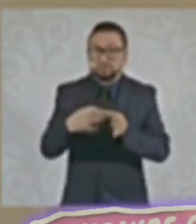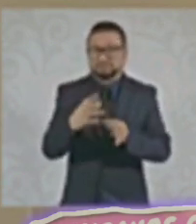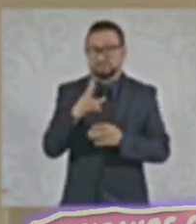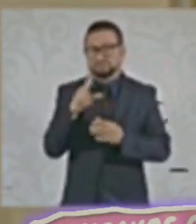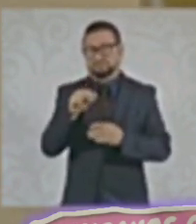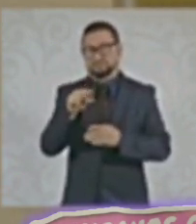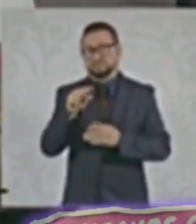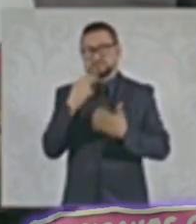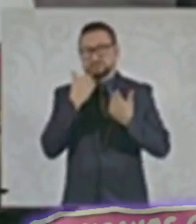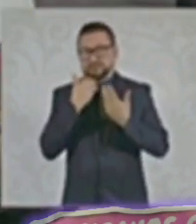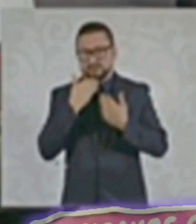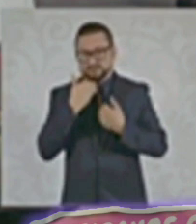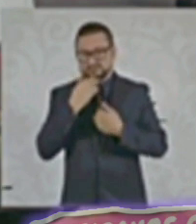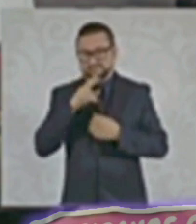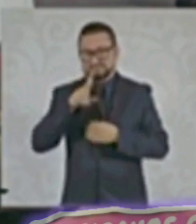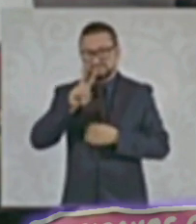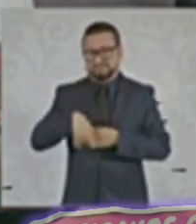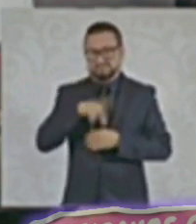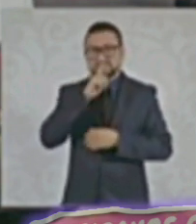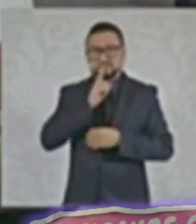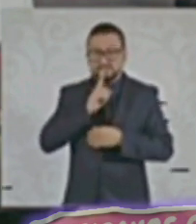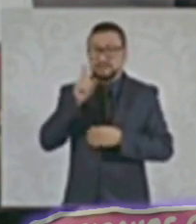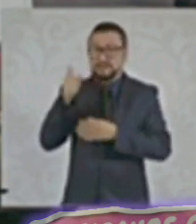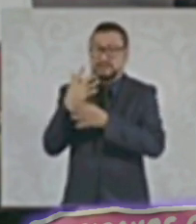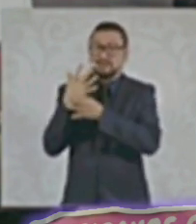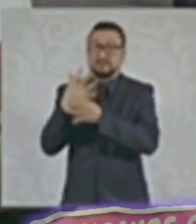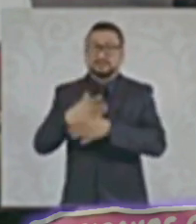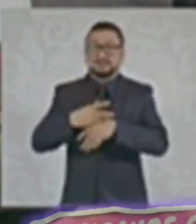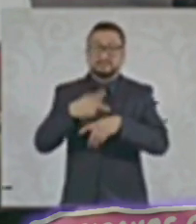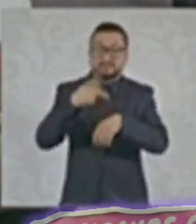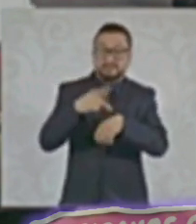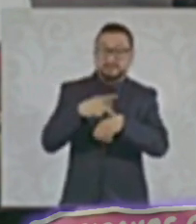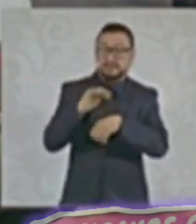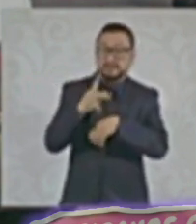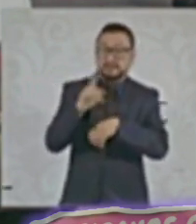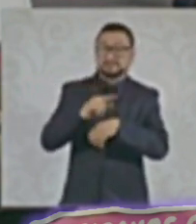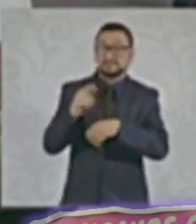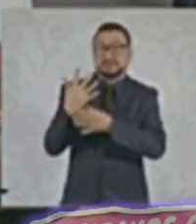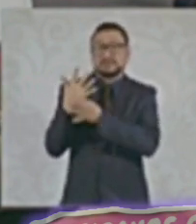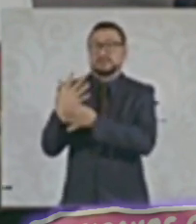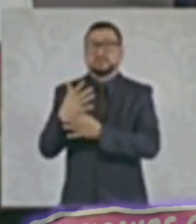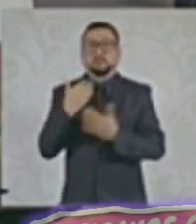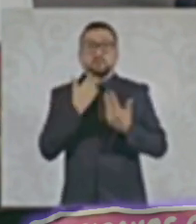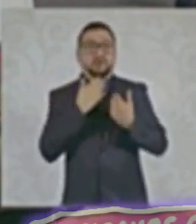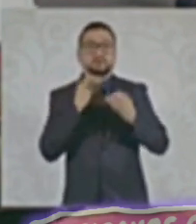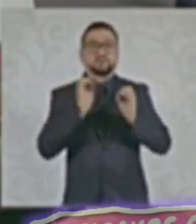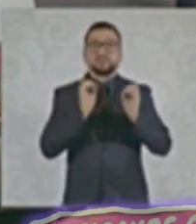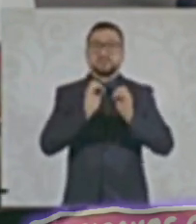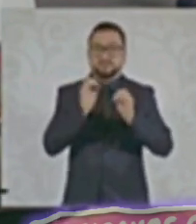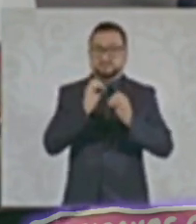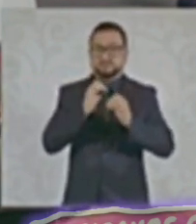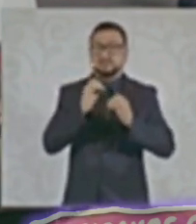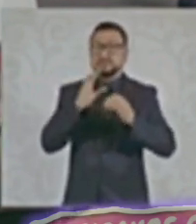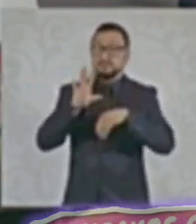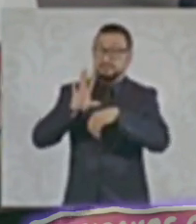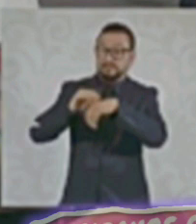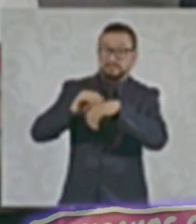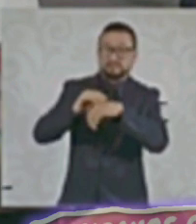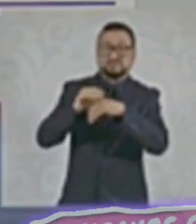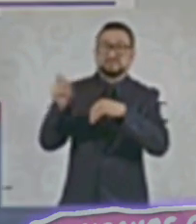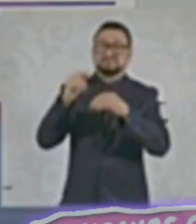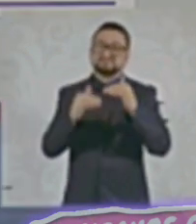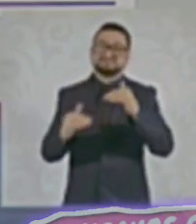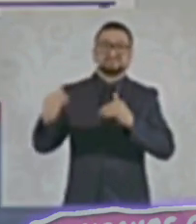segundo lugar, negó sobreexplotar la extracción de piedra caliza. Se sobrepasó en la extracción y en los permisos que se le dieron